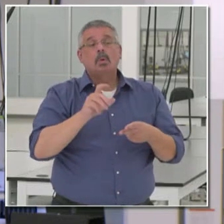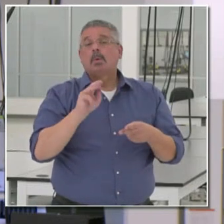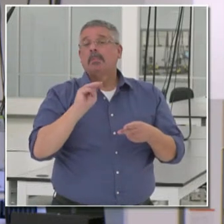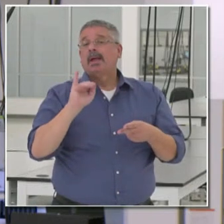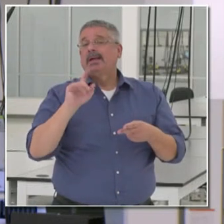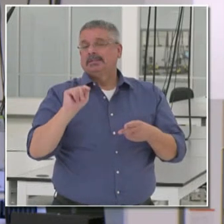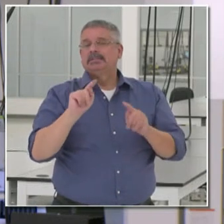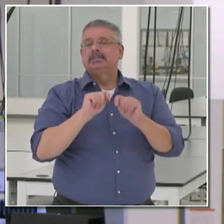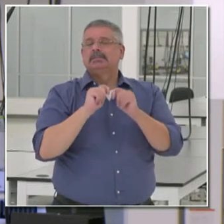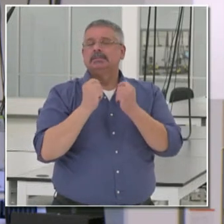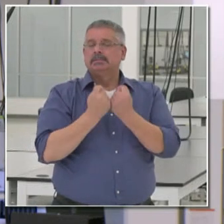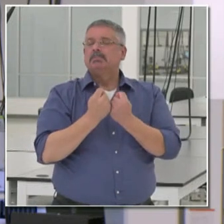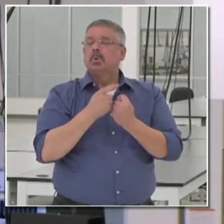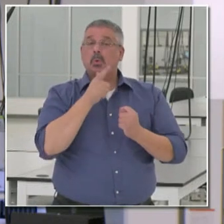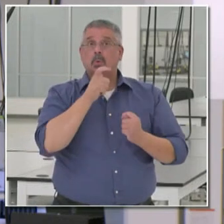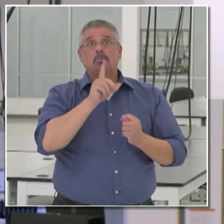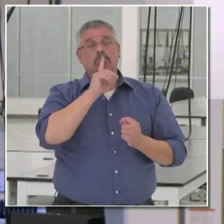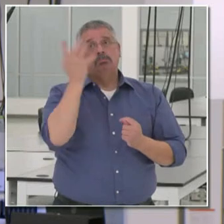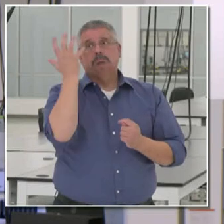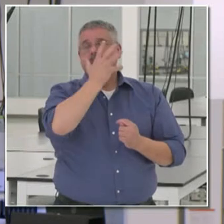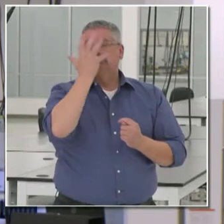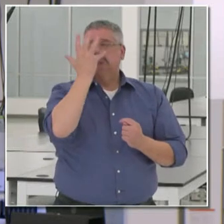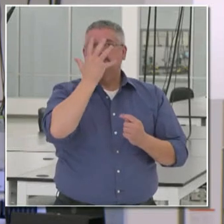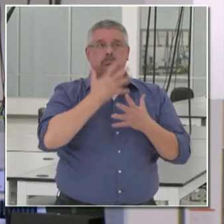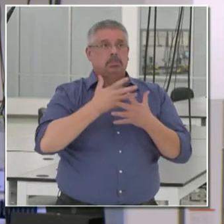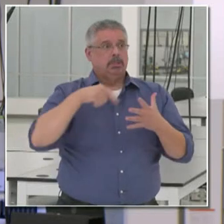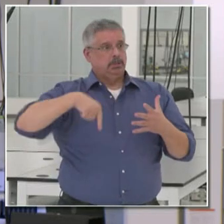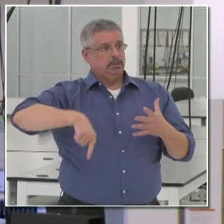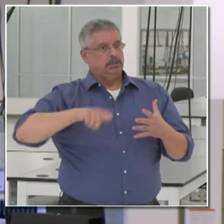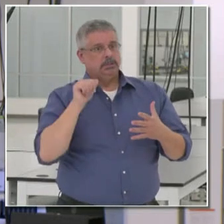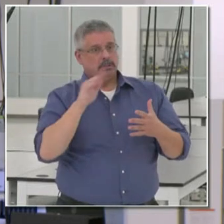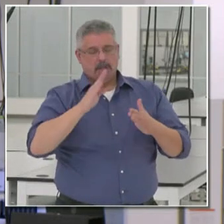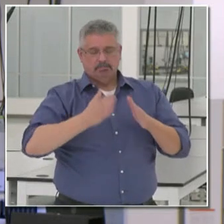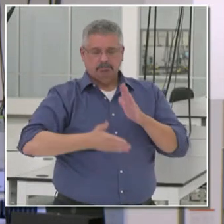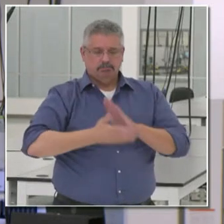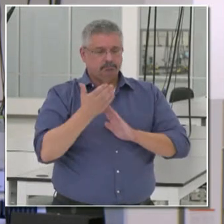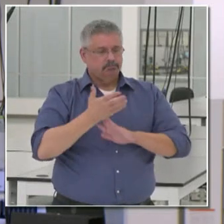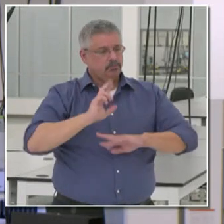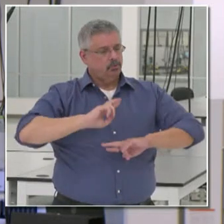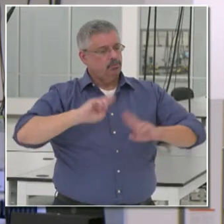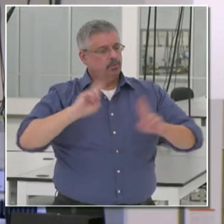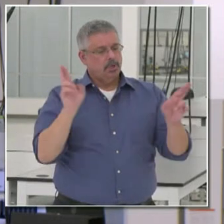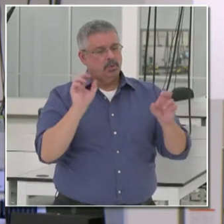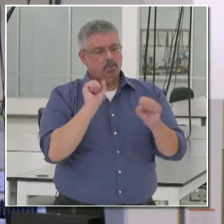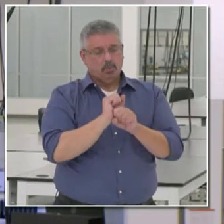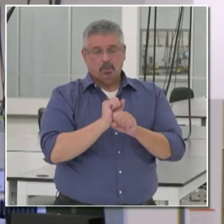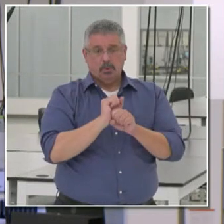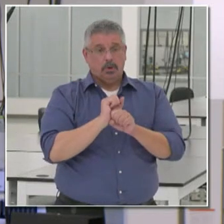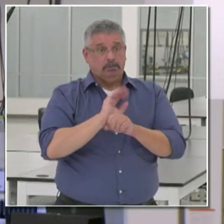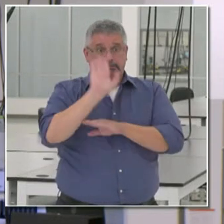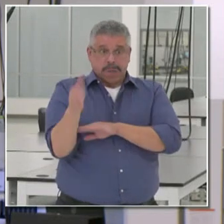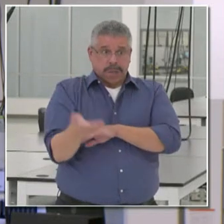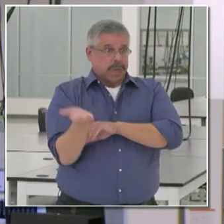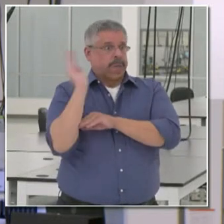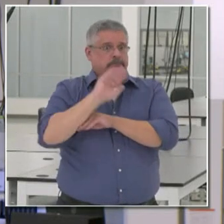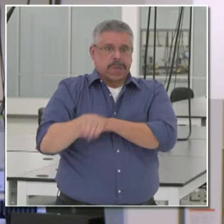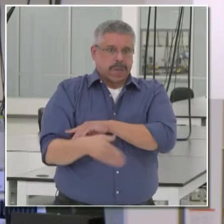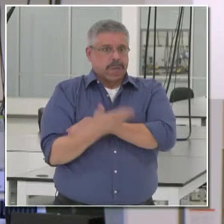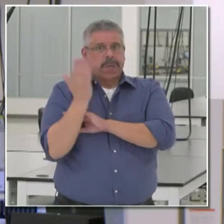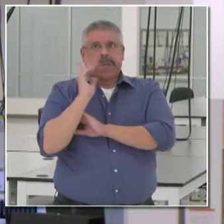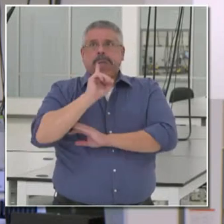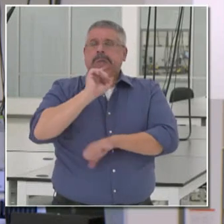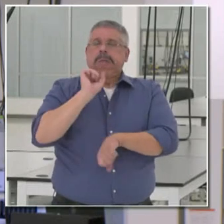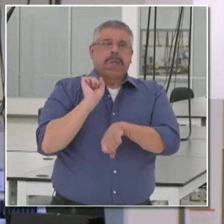quiero mencionar markota de mi equipo que hizo tanto para conseguir que se construyera y se